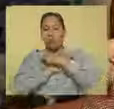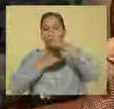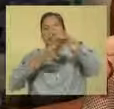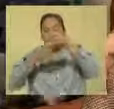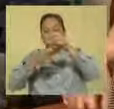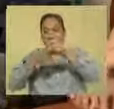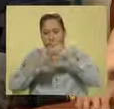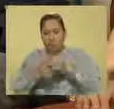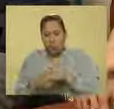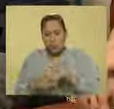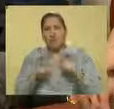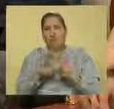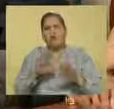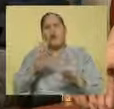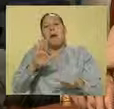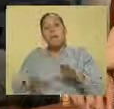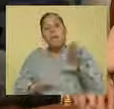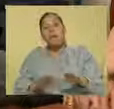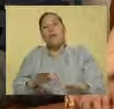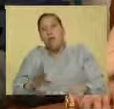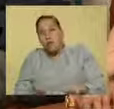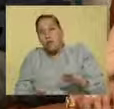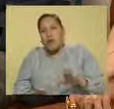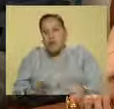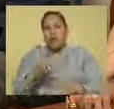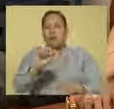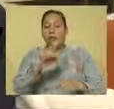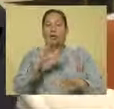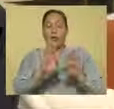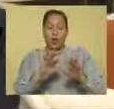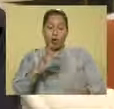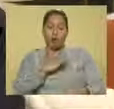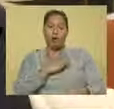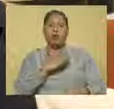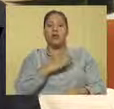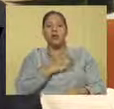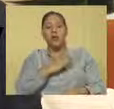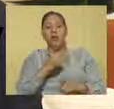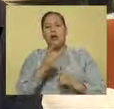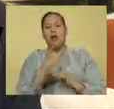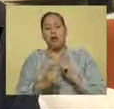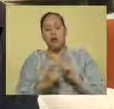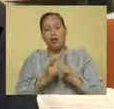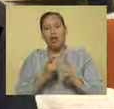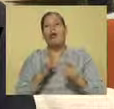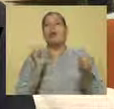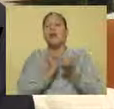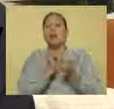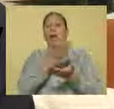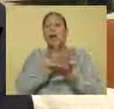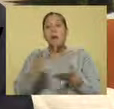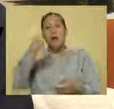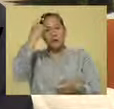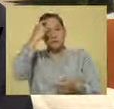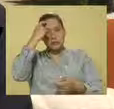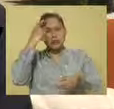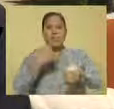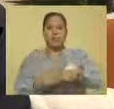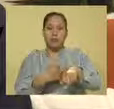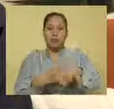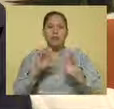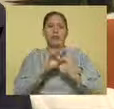Ahí entra toda la parte cardiovascular. Pero además también puede tener implicaciones psicológicas. Un niño